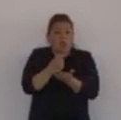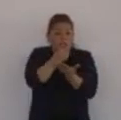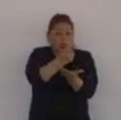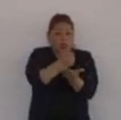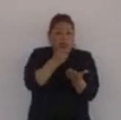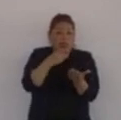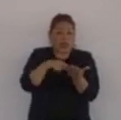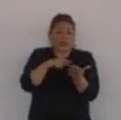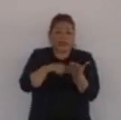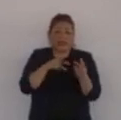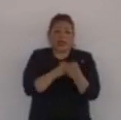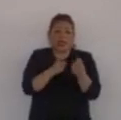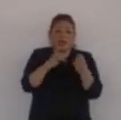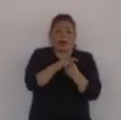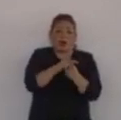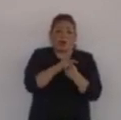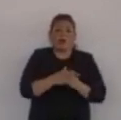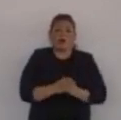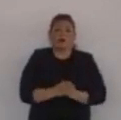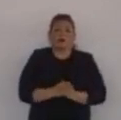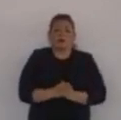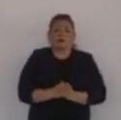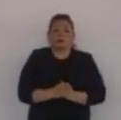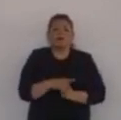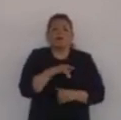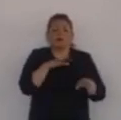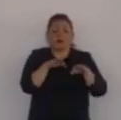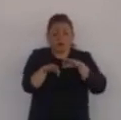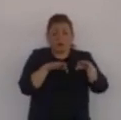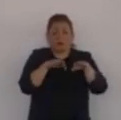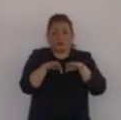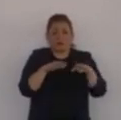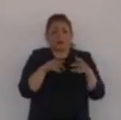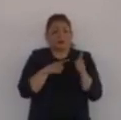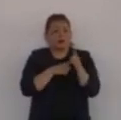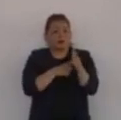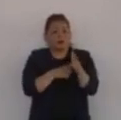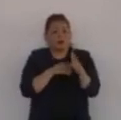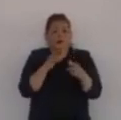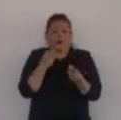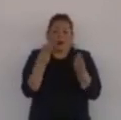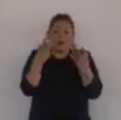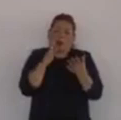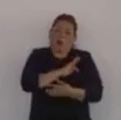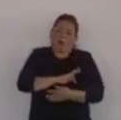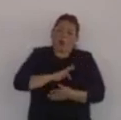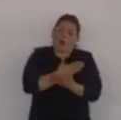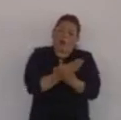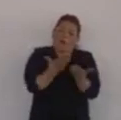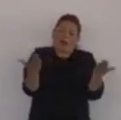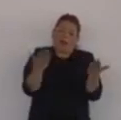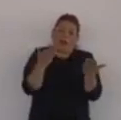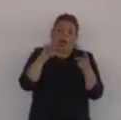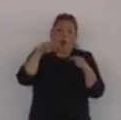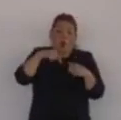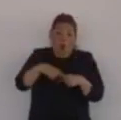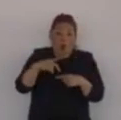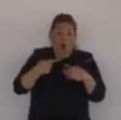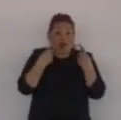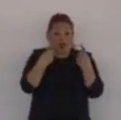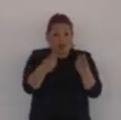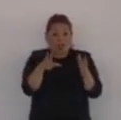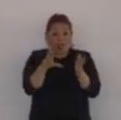recurso es del pueblo y en esa convicción trabajamos. Así que muchas felicidades porque hoy van a recibir su